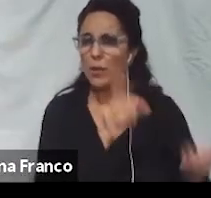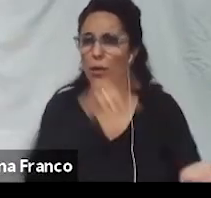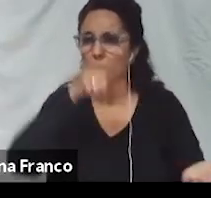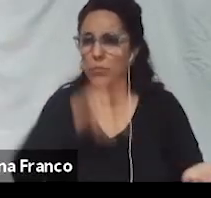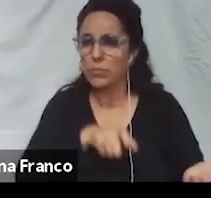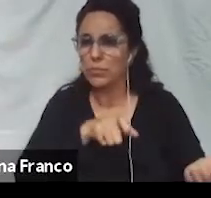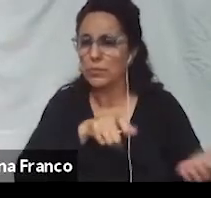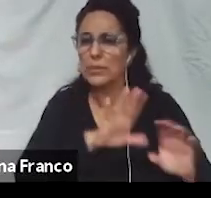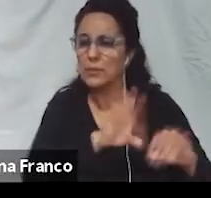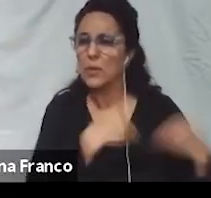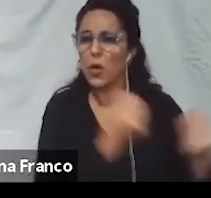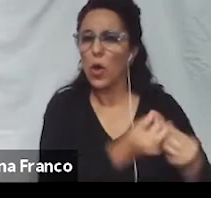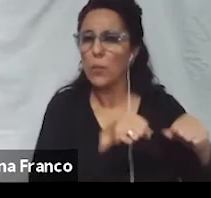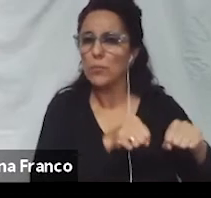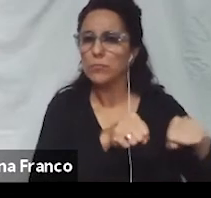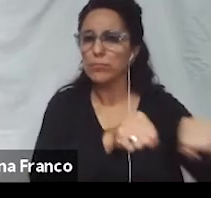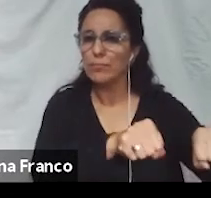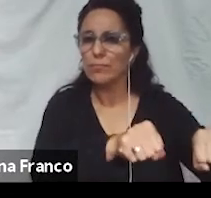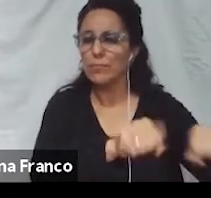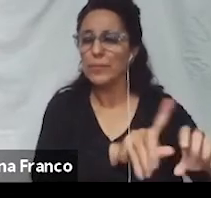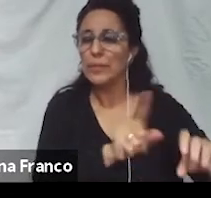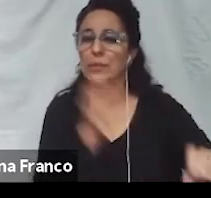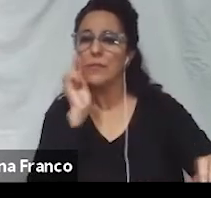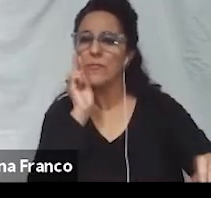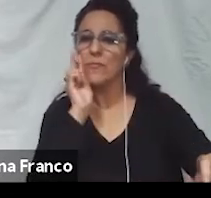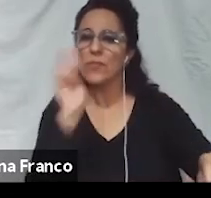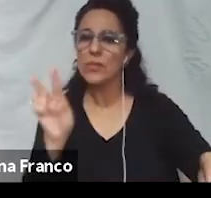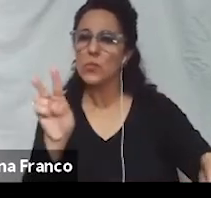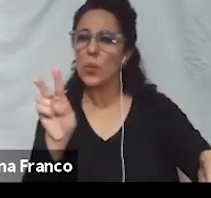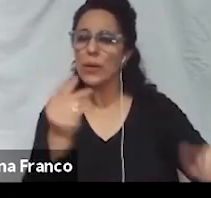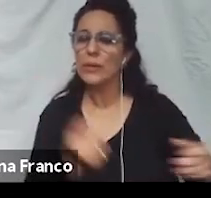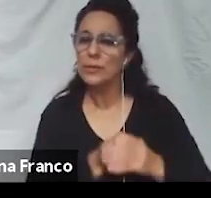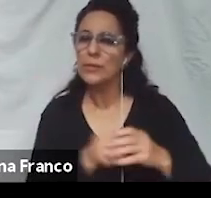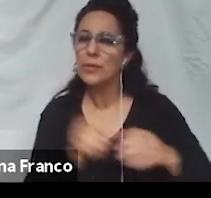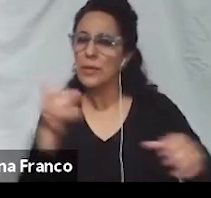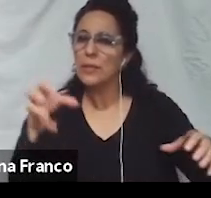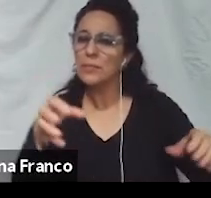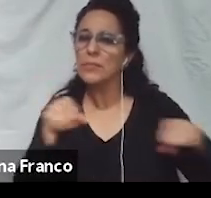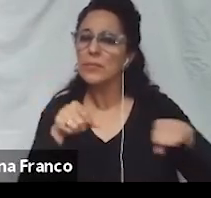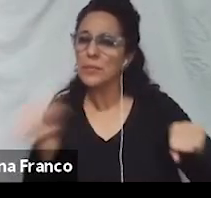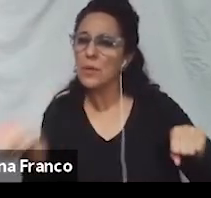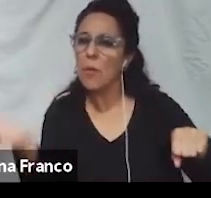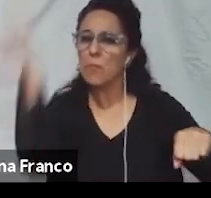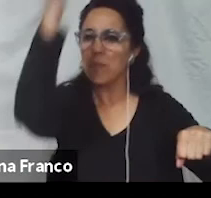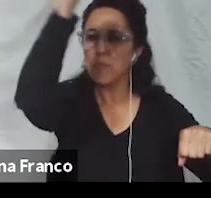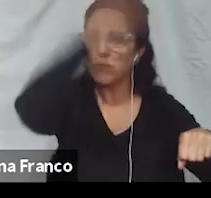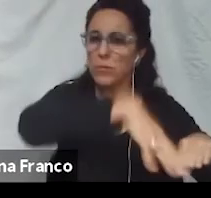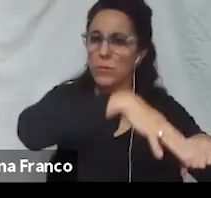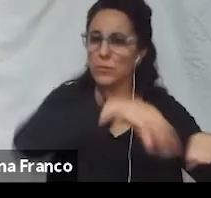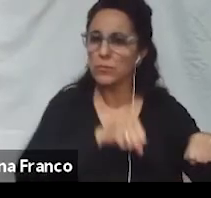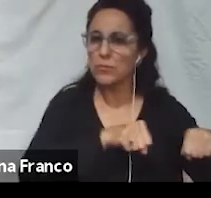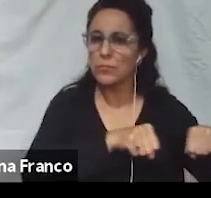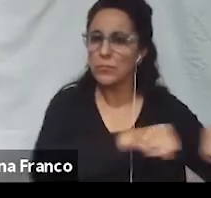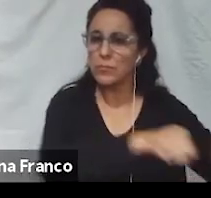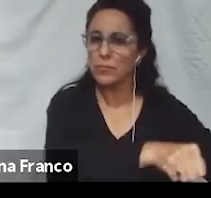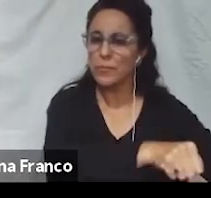completo, desde el momento en el que el cliente está visualizando el producto, el momento en el que lo agrega al carrito,